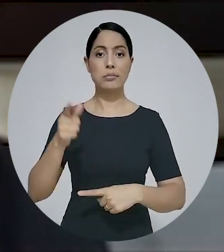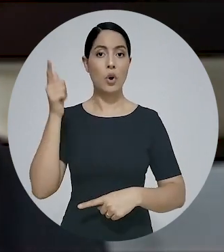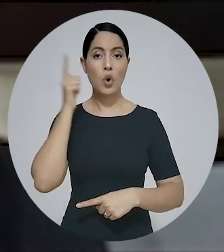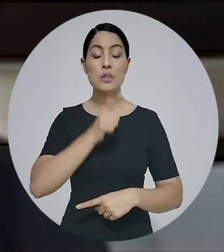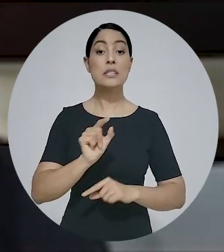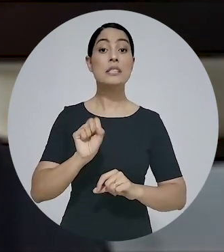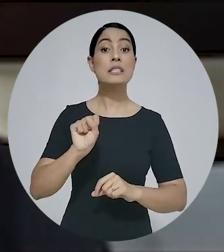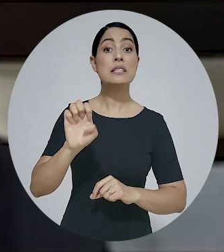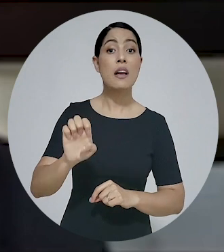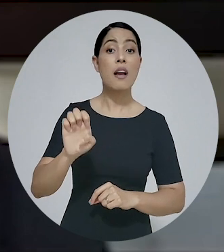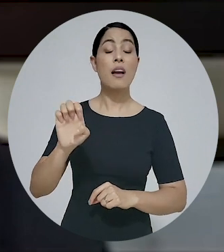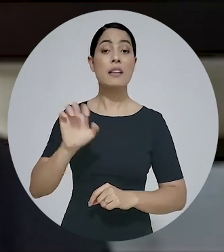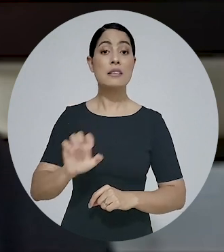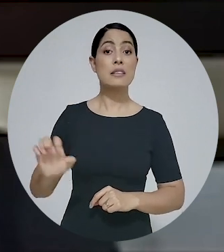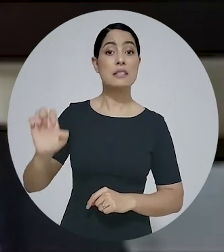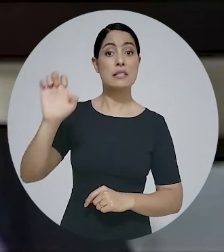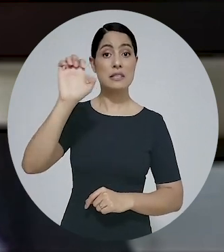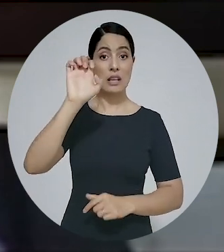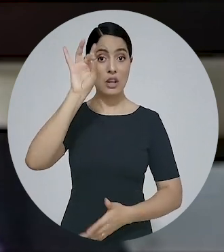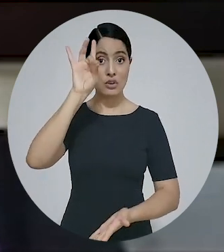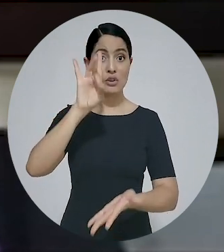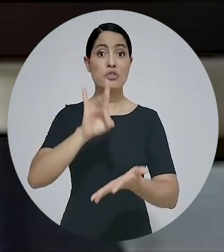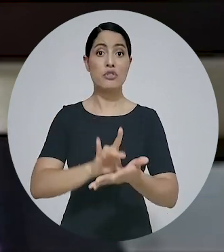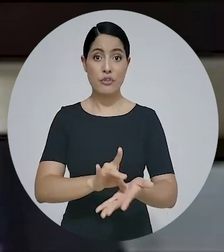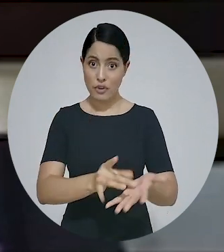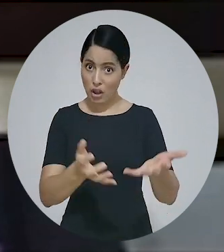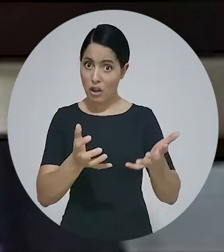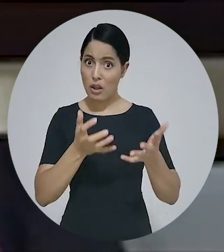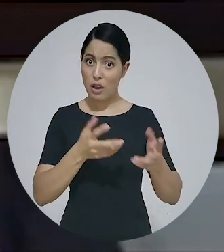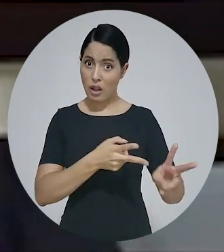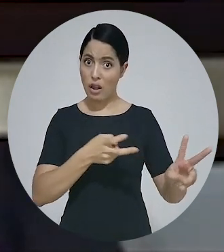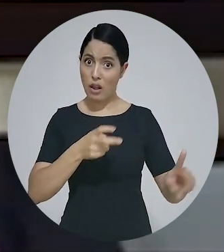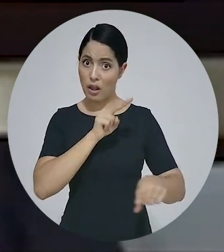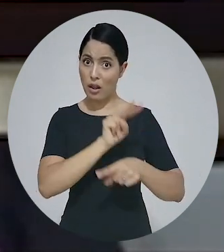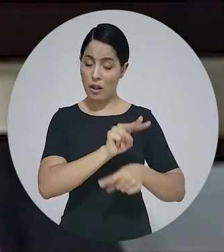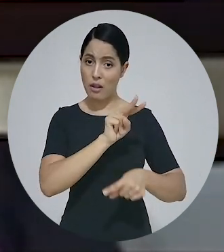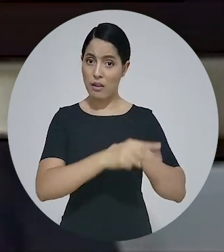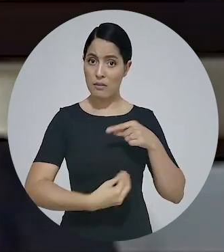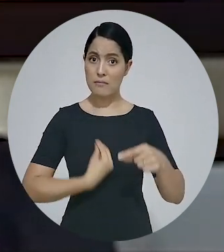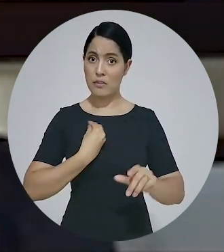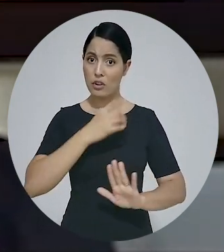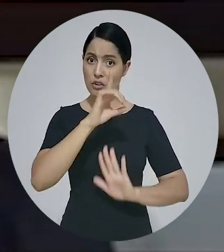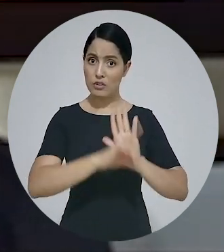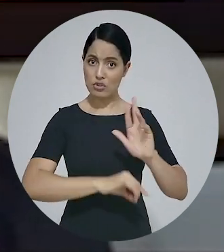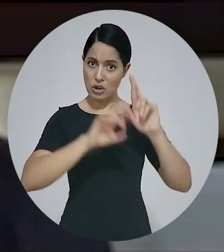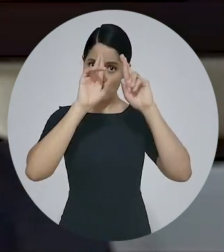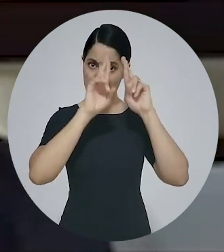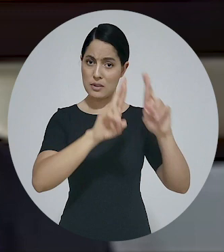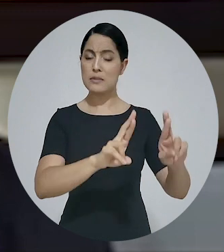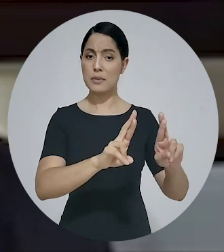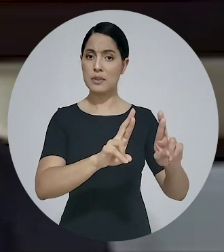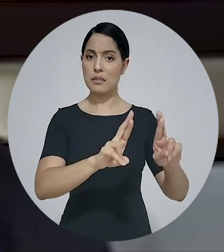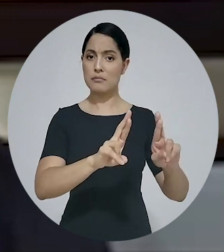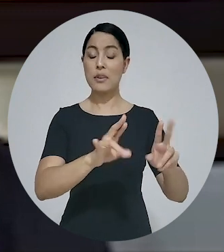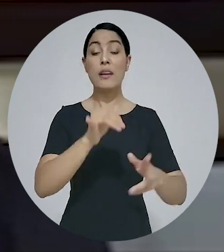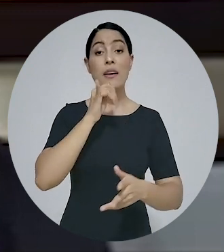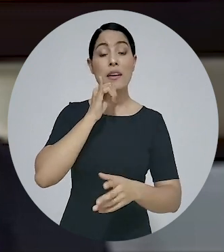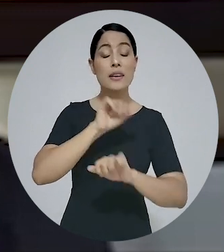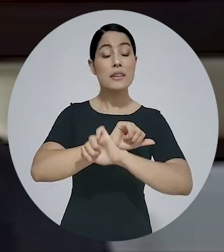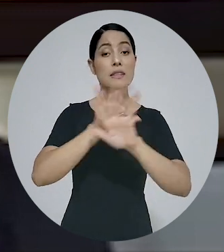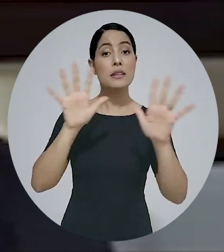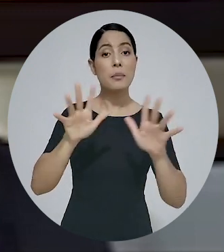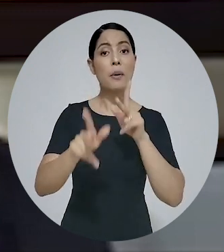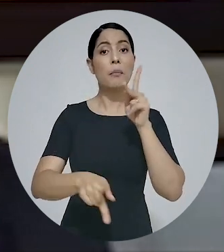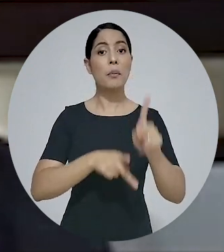logra principalmente con la voluntad política de los estados de reconocer la existencia de los pueblos indígenas y respetar sus